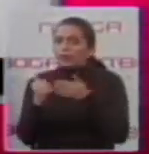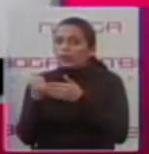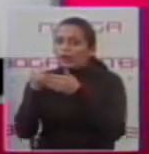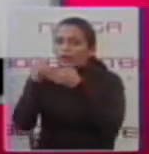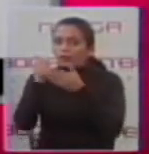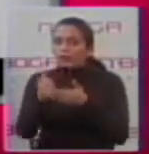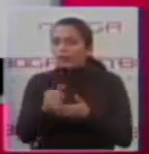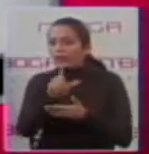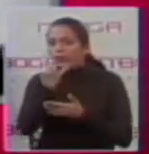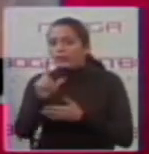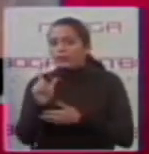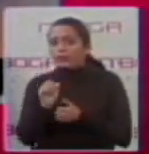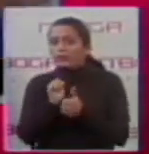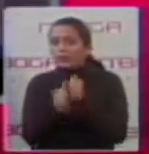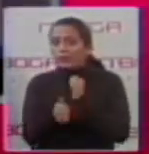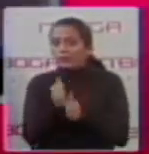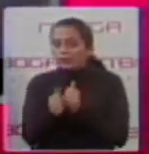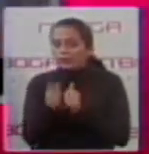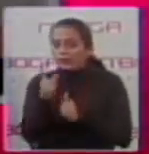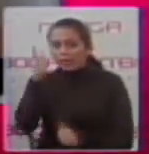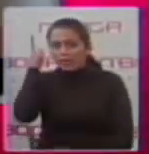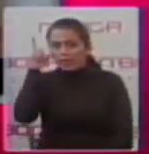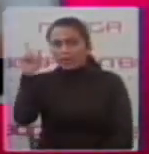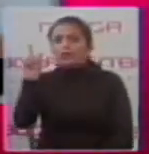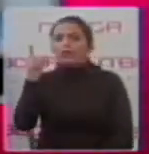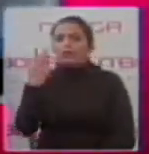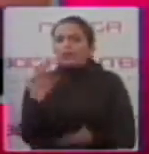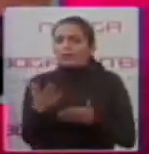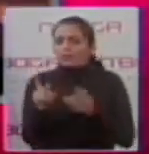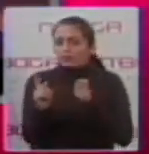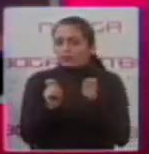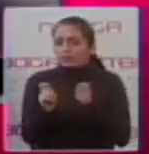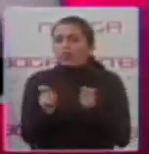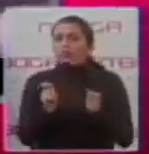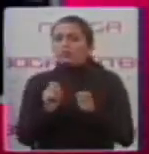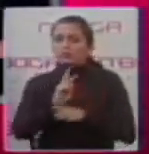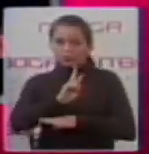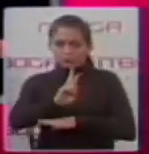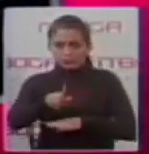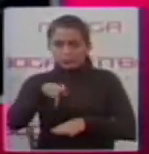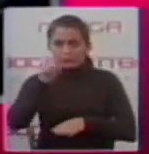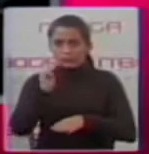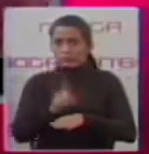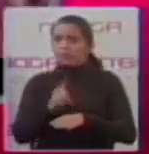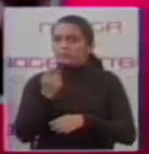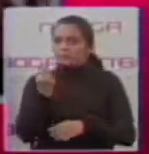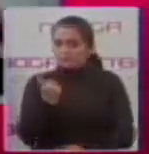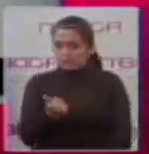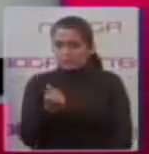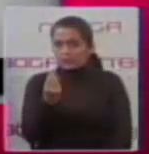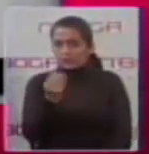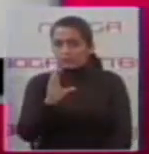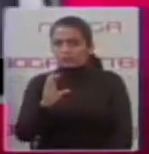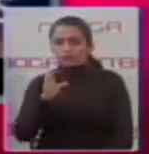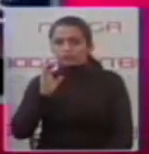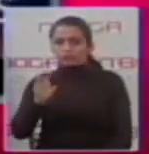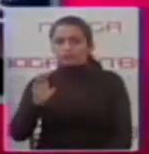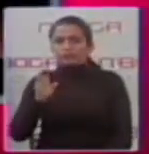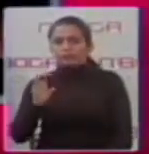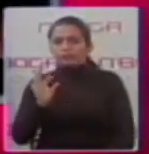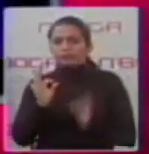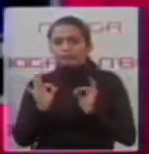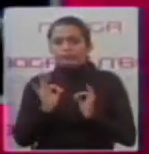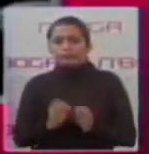gestión deportiva para que el deporte sea manejado profesionalmente, para que todo este cúmulo de inversión se canalice de la mejor forma.